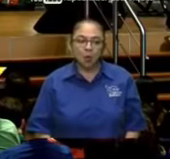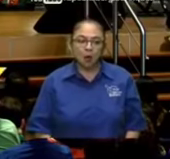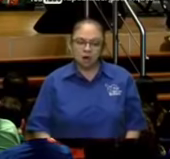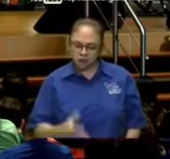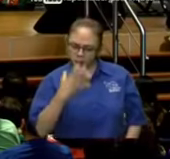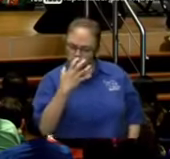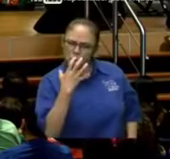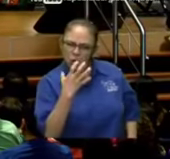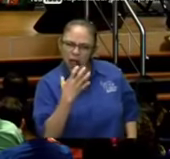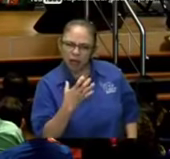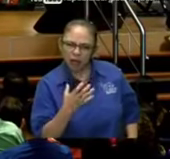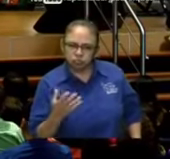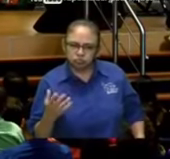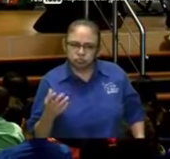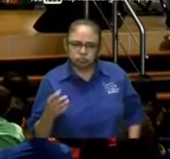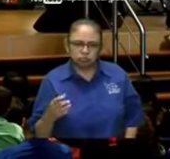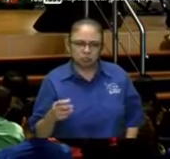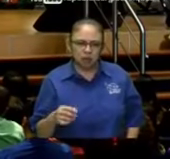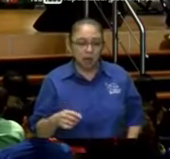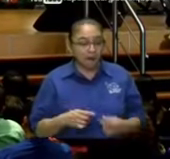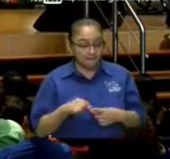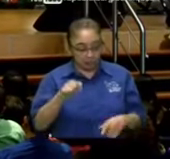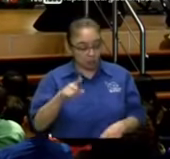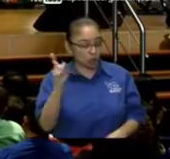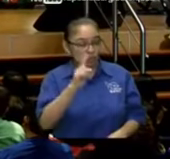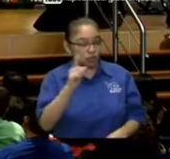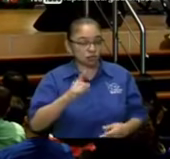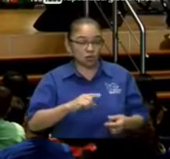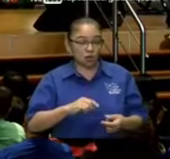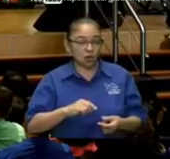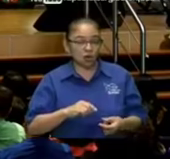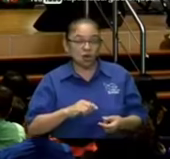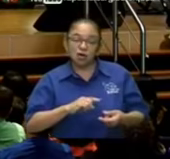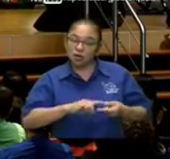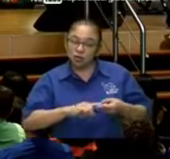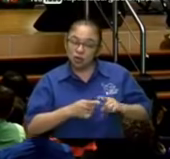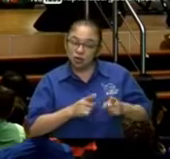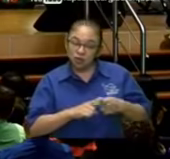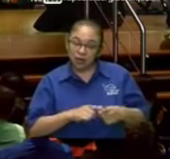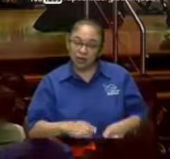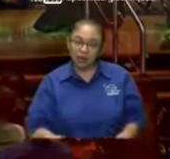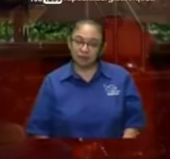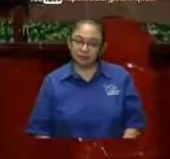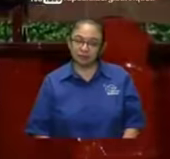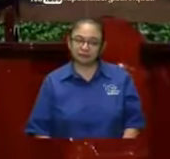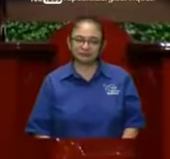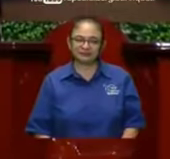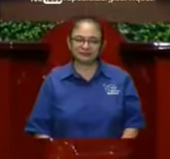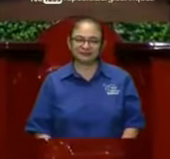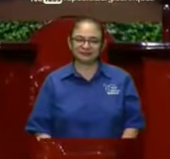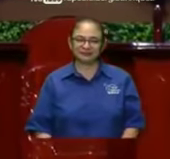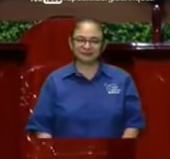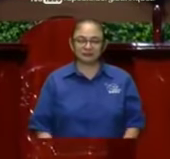cólera. Y uno dice, pero eso no duele, lo que usted me hizo a mí sí me duele, le dice uno, ¿va? Pero